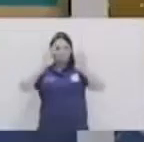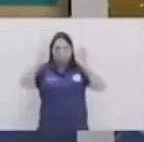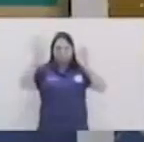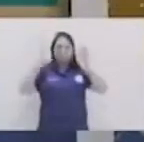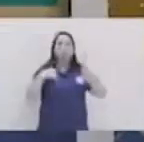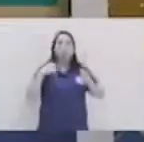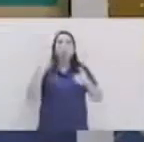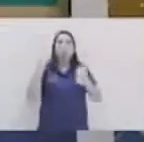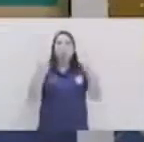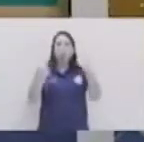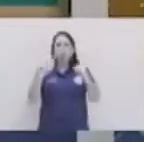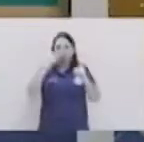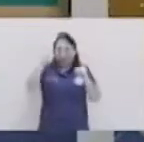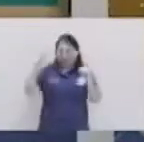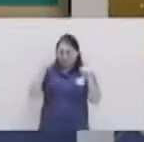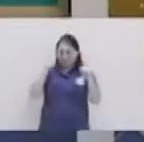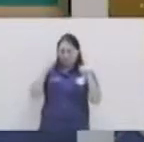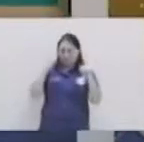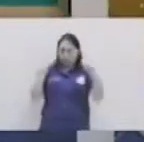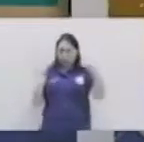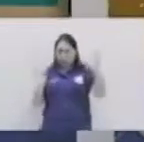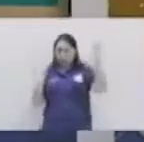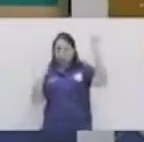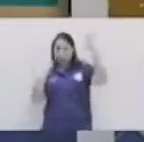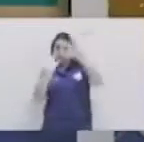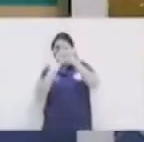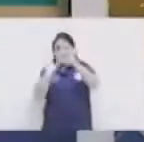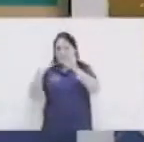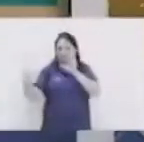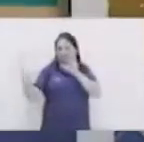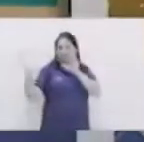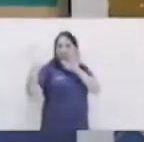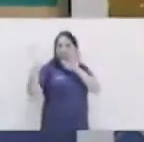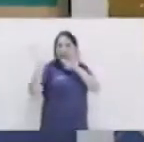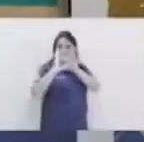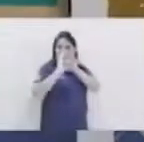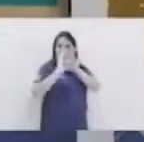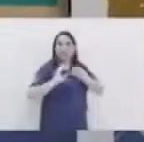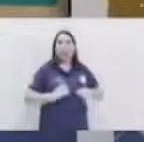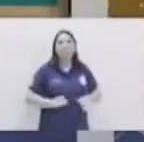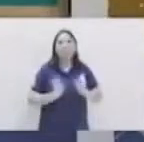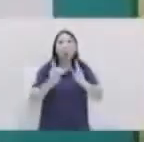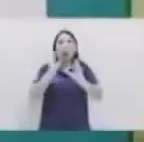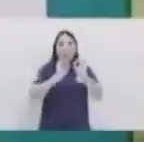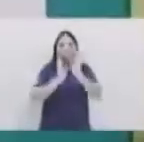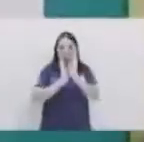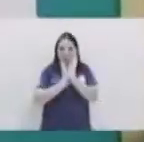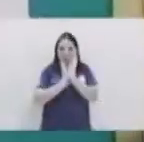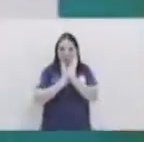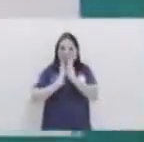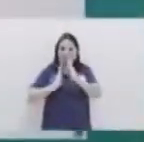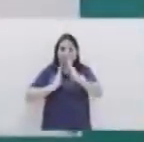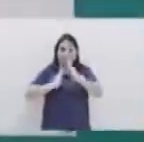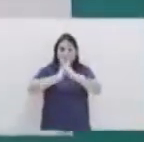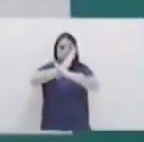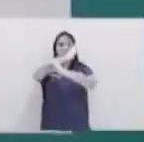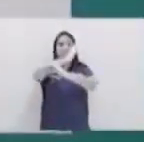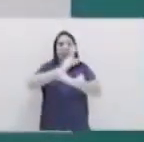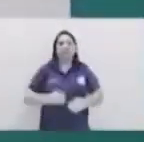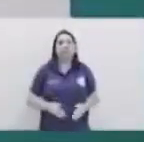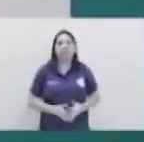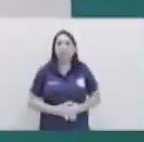cuál es el punto o cuáles son los intersectos donde esta parábola se va a cruzar con el eje